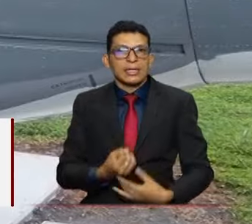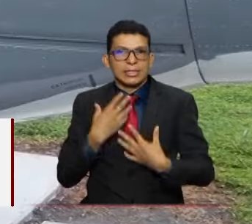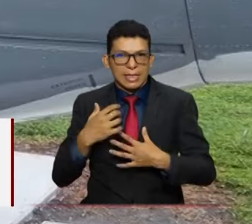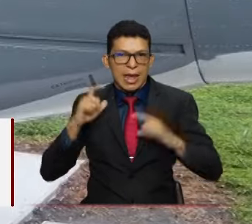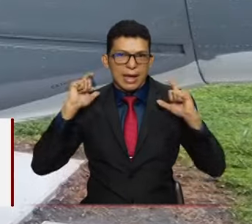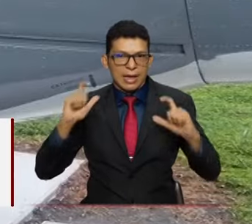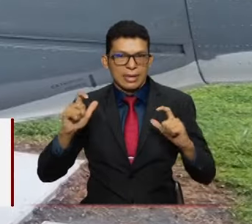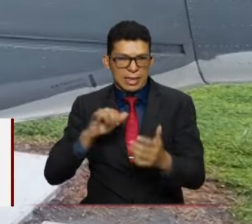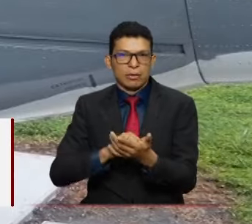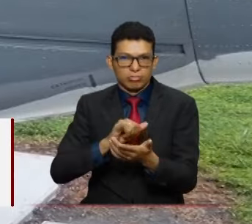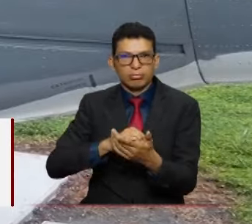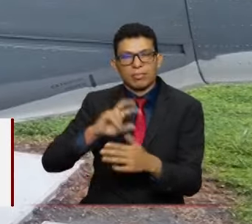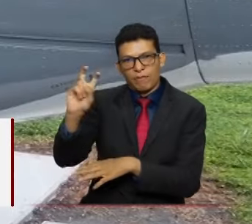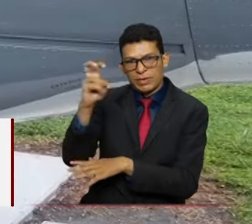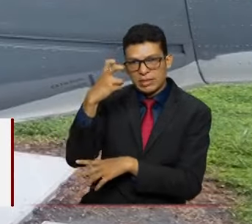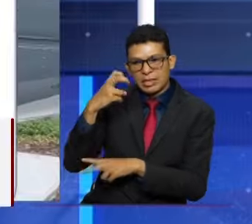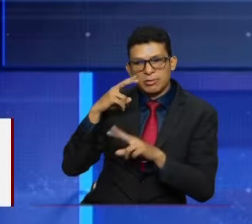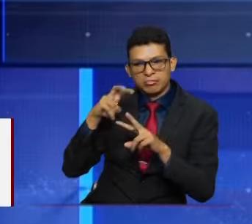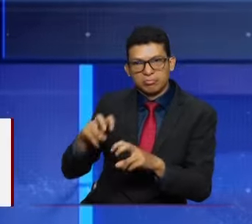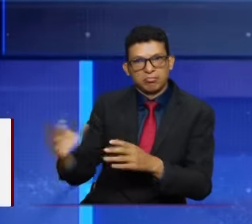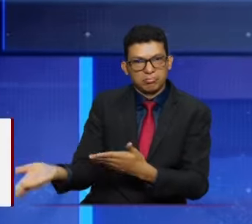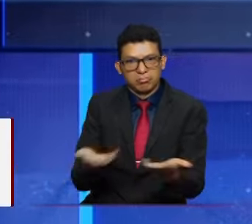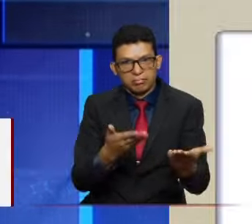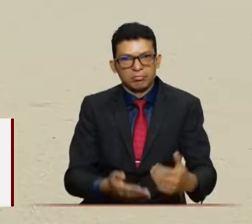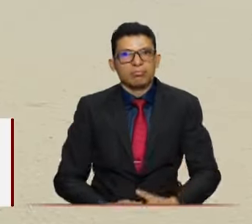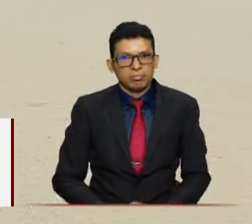disposición de la Fiscalía Departamental.